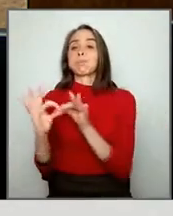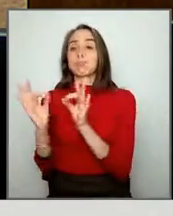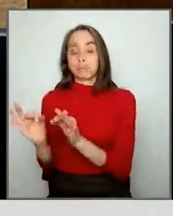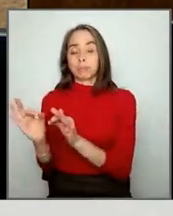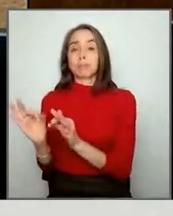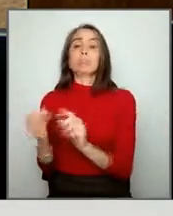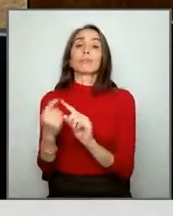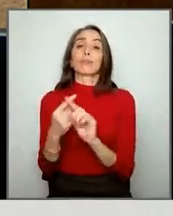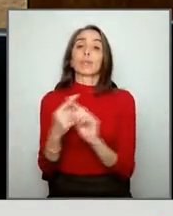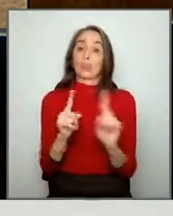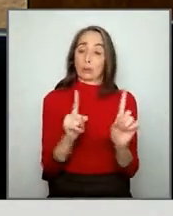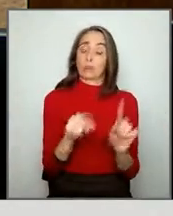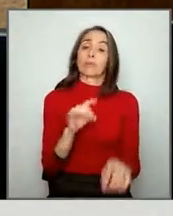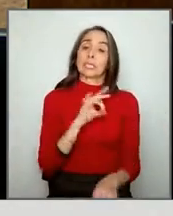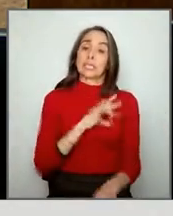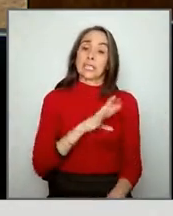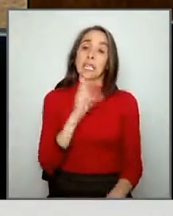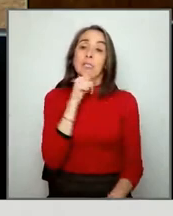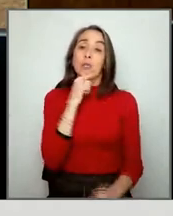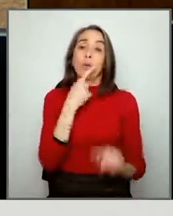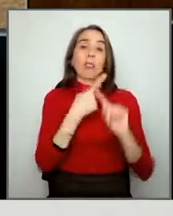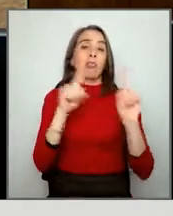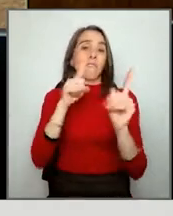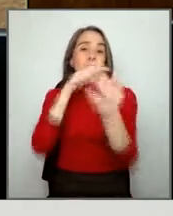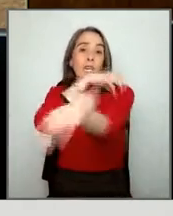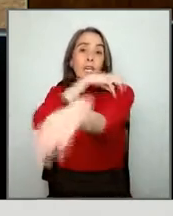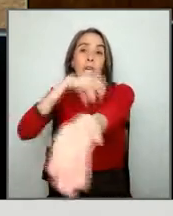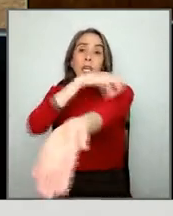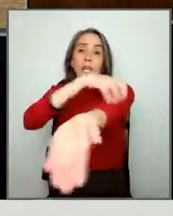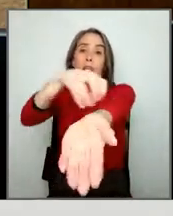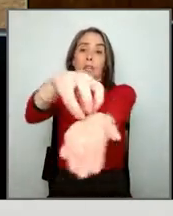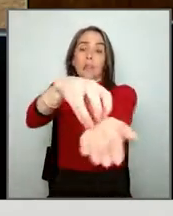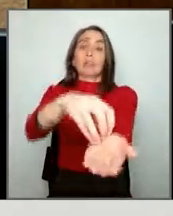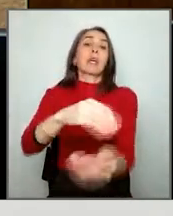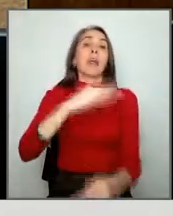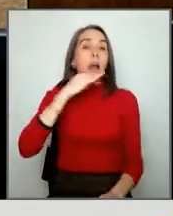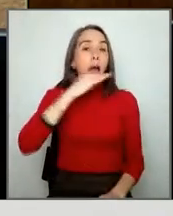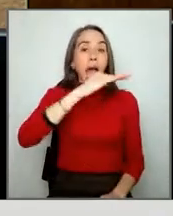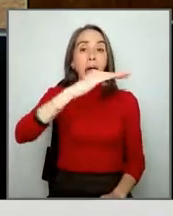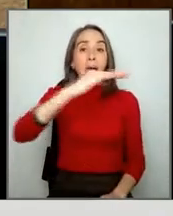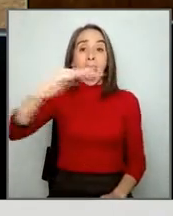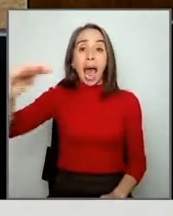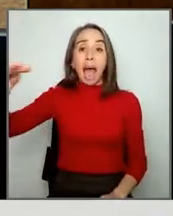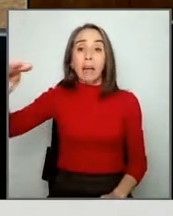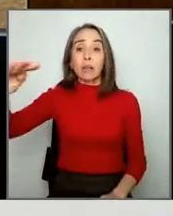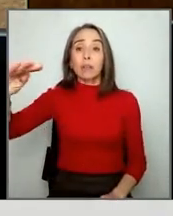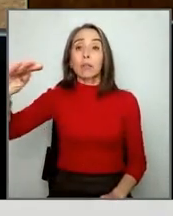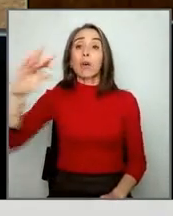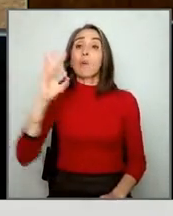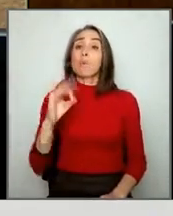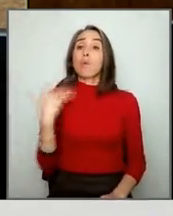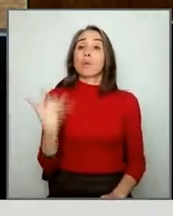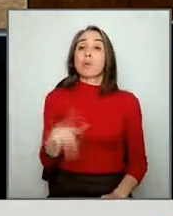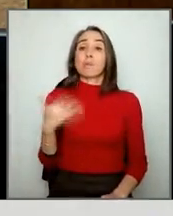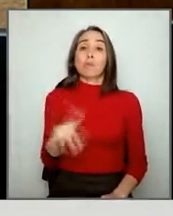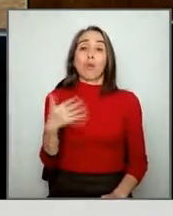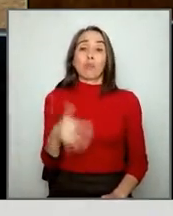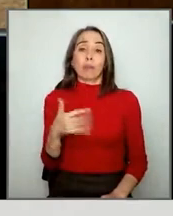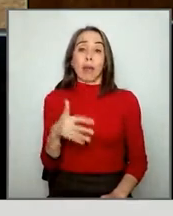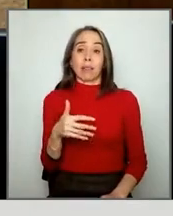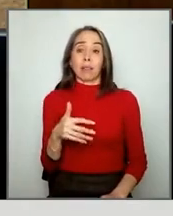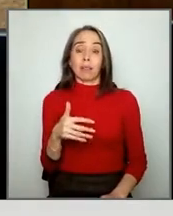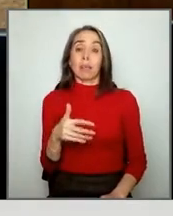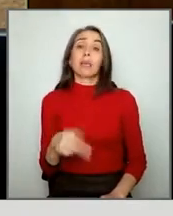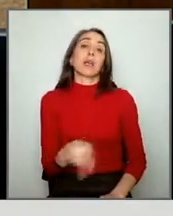país diverso presidente y que duda cabe que el agro es un sector profundamente importante no solo en nuestro país